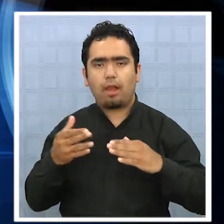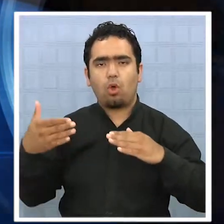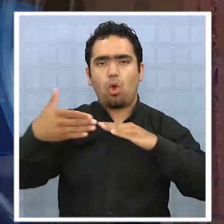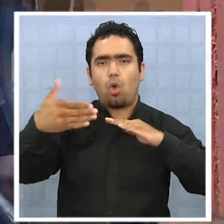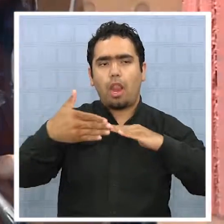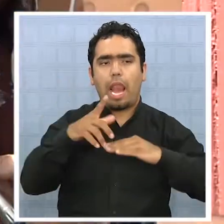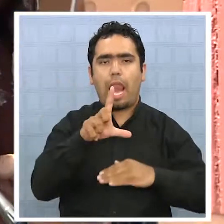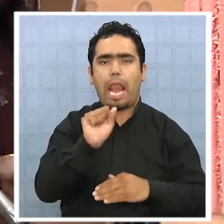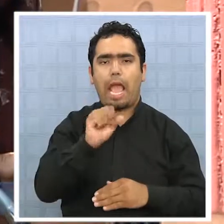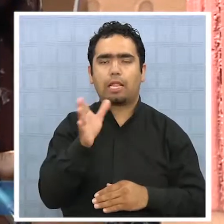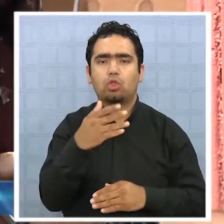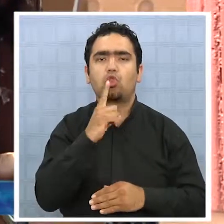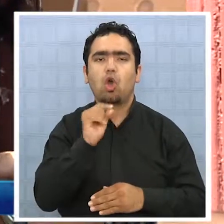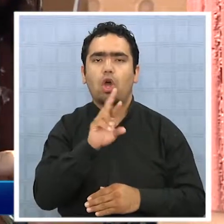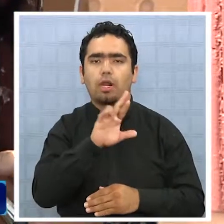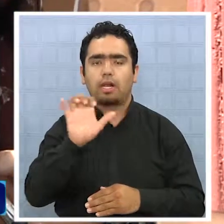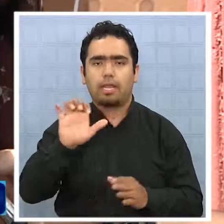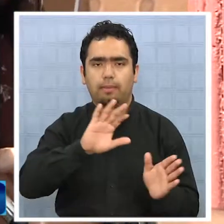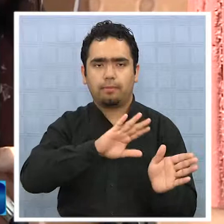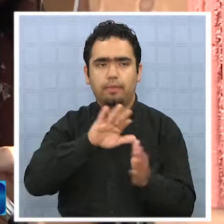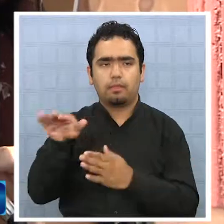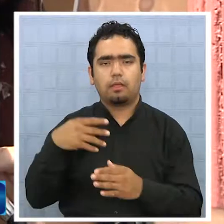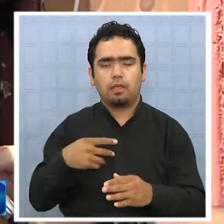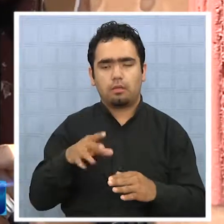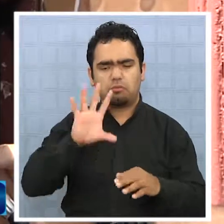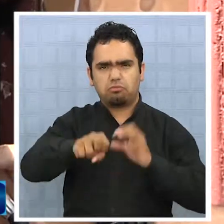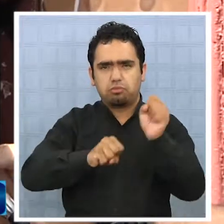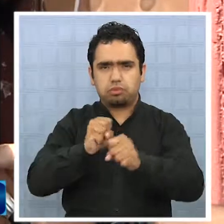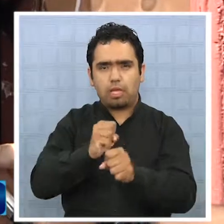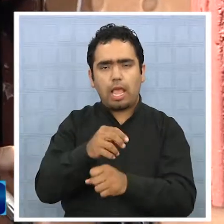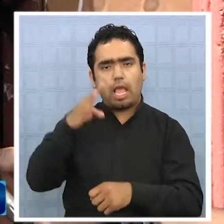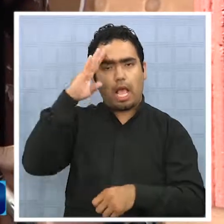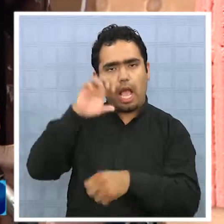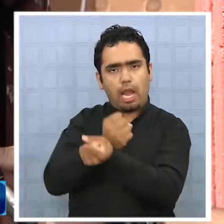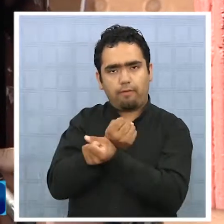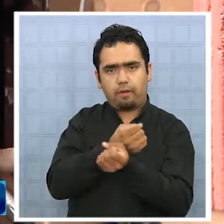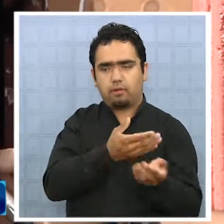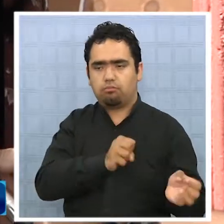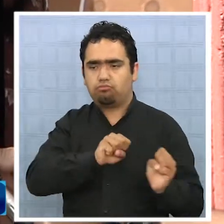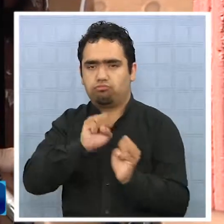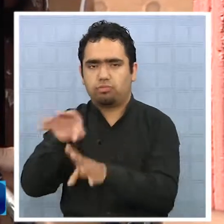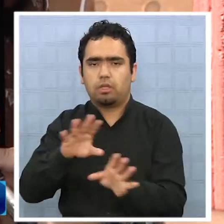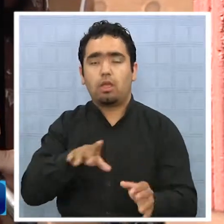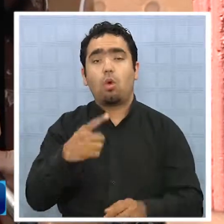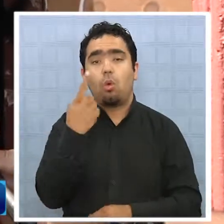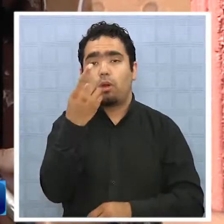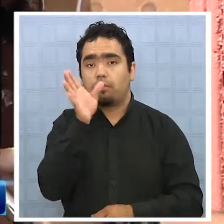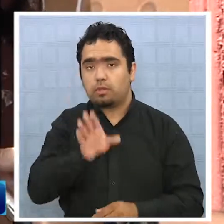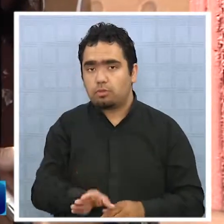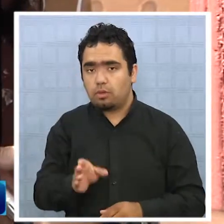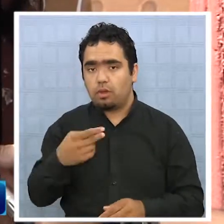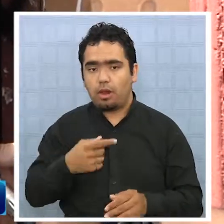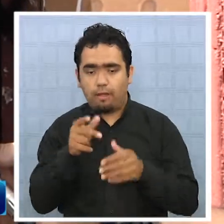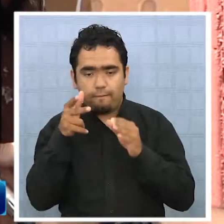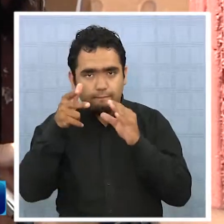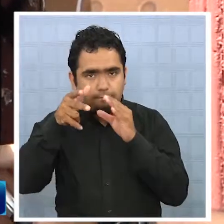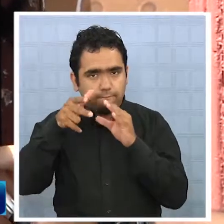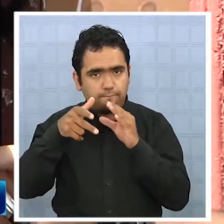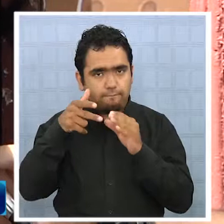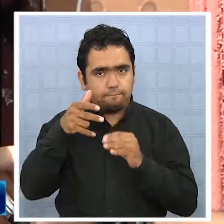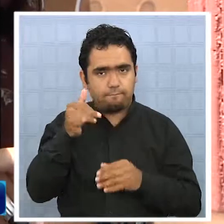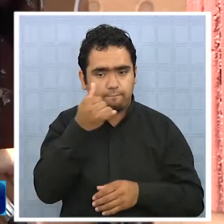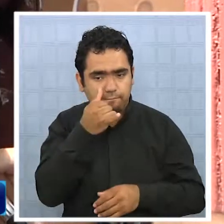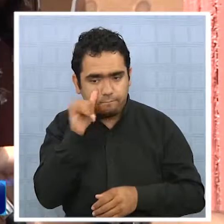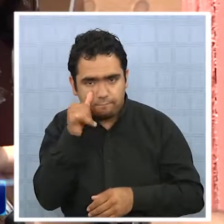carabineros. Incluso un vecino ya filma a este tipo, que es